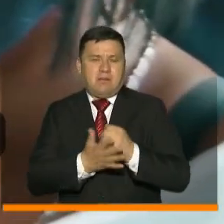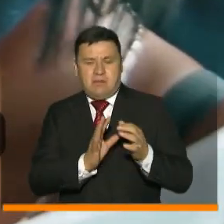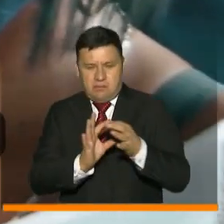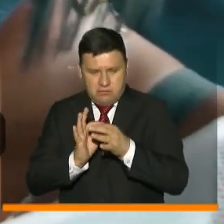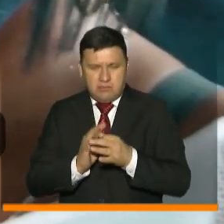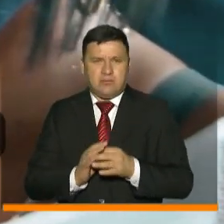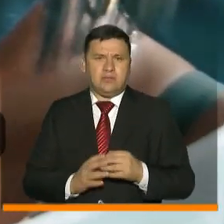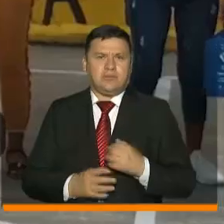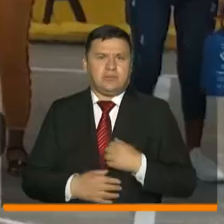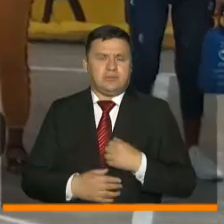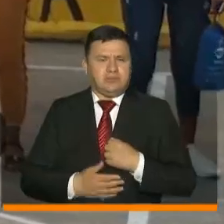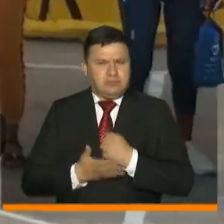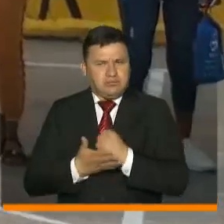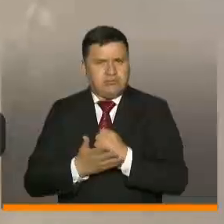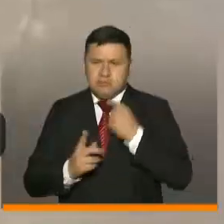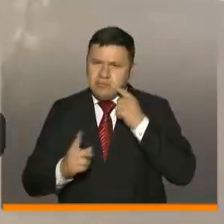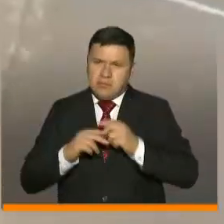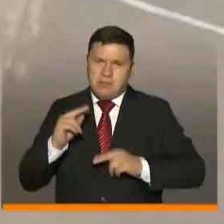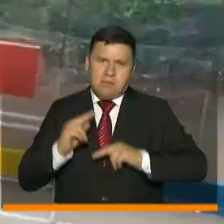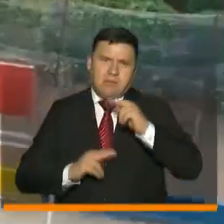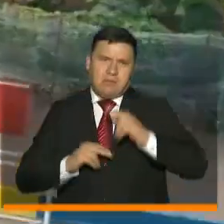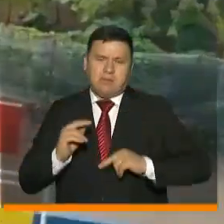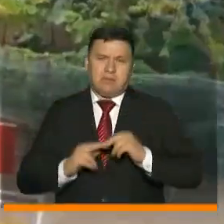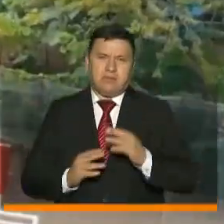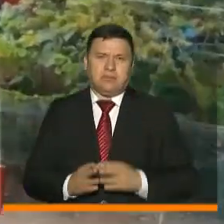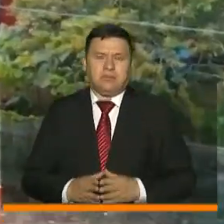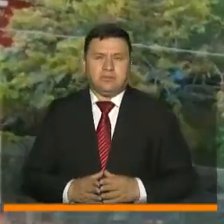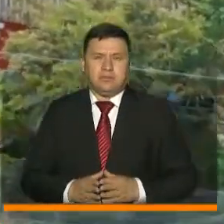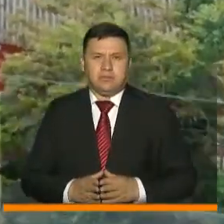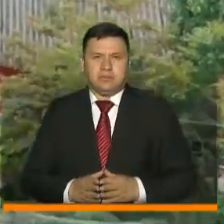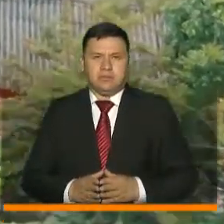conjunto, solidario y de construcción.